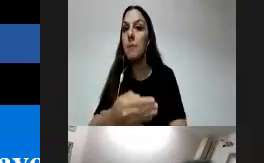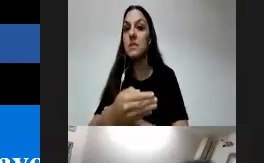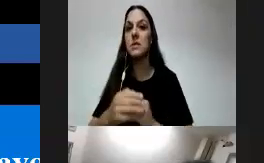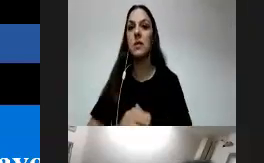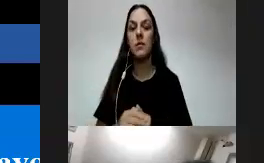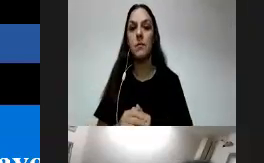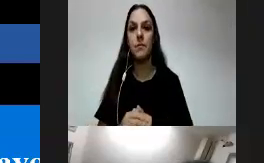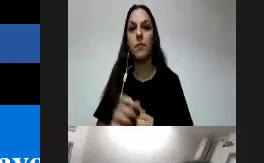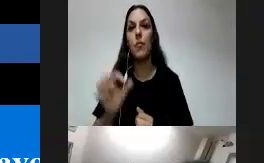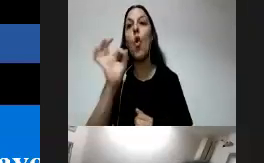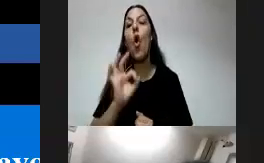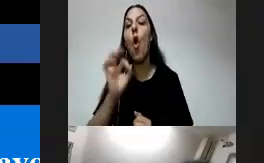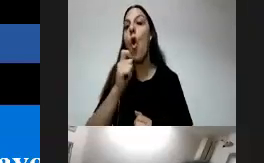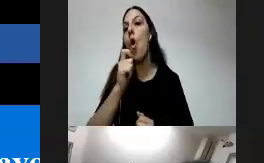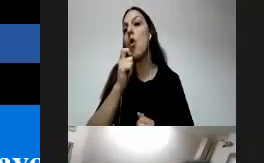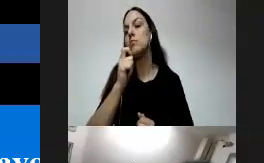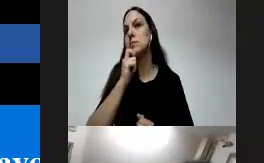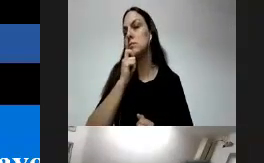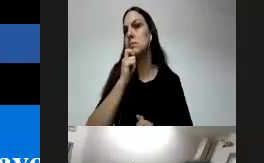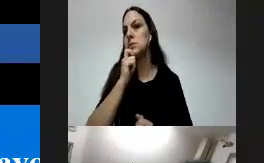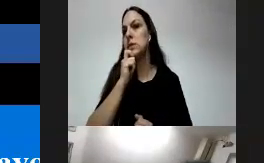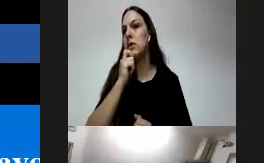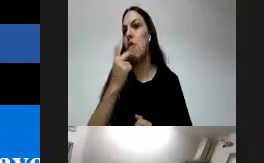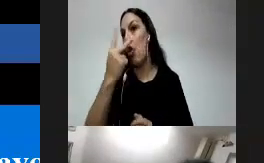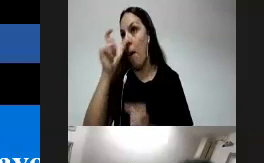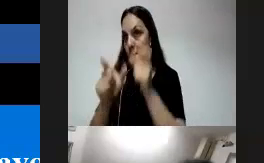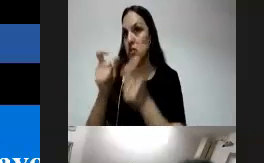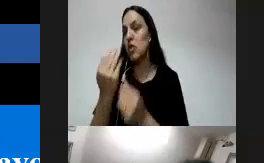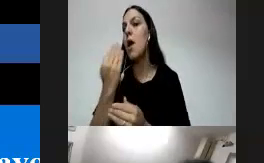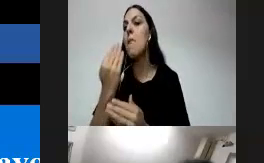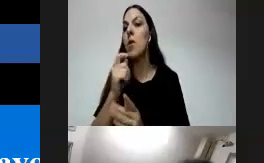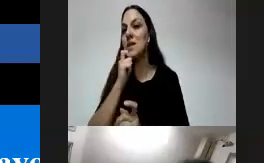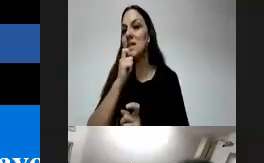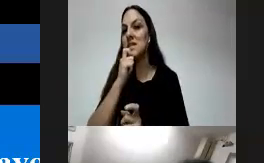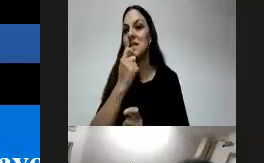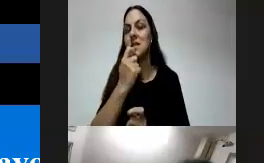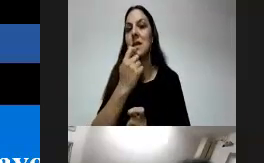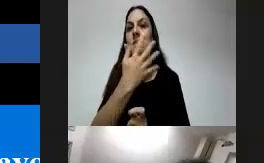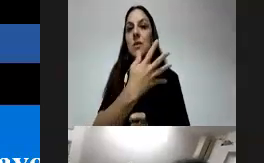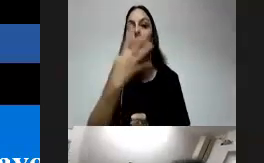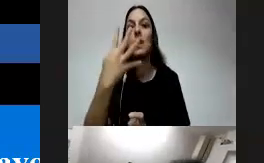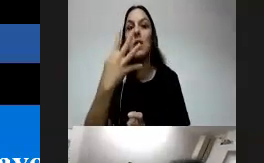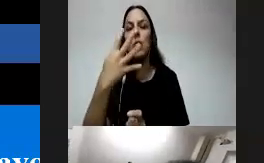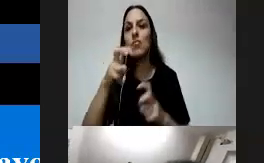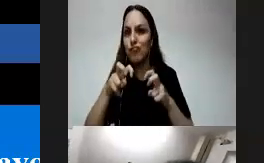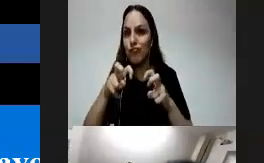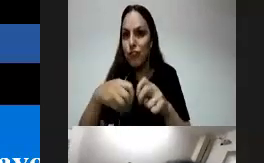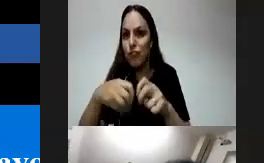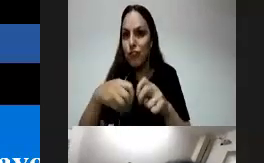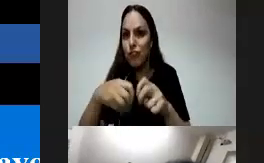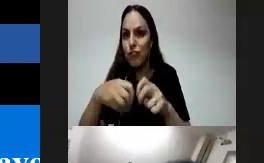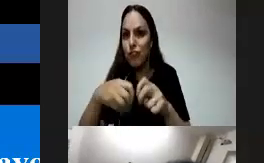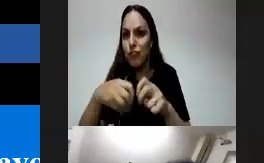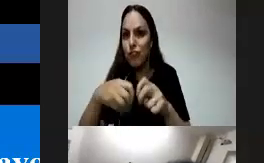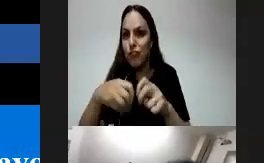para personas con discapacidad si supera este número de 54 asientos. La